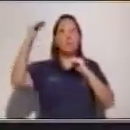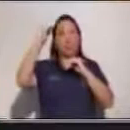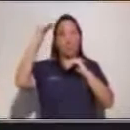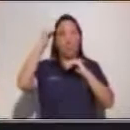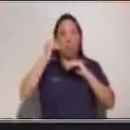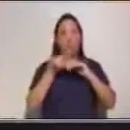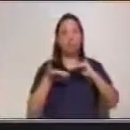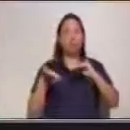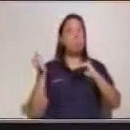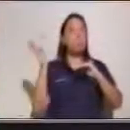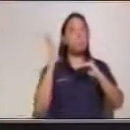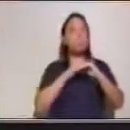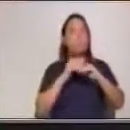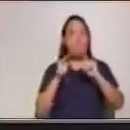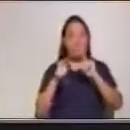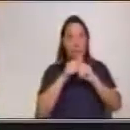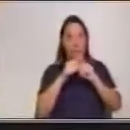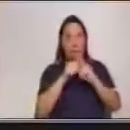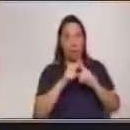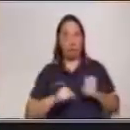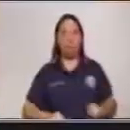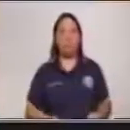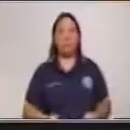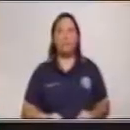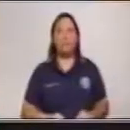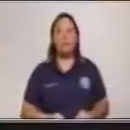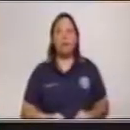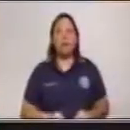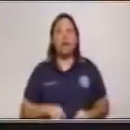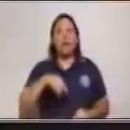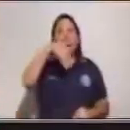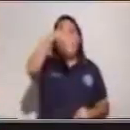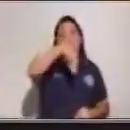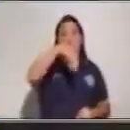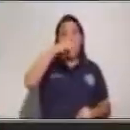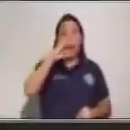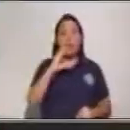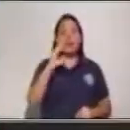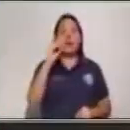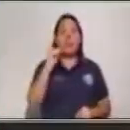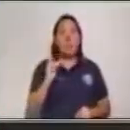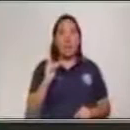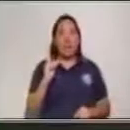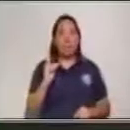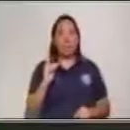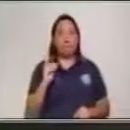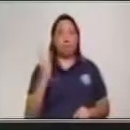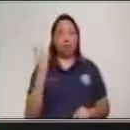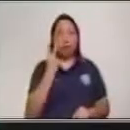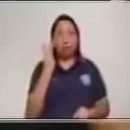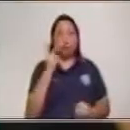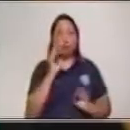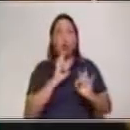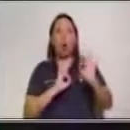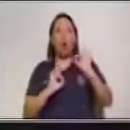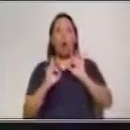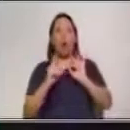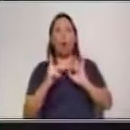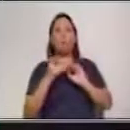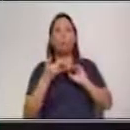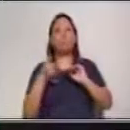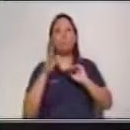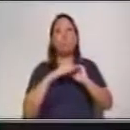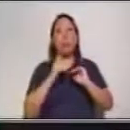mayor, común quiere decir que aparece en dos o más lugares a la vez, y